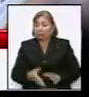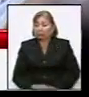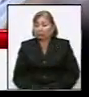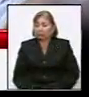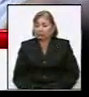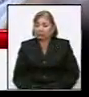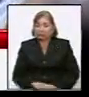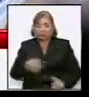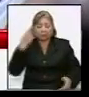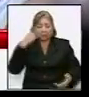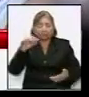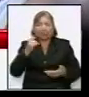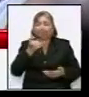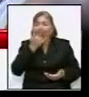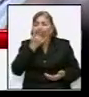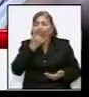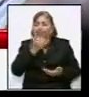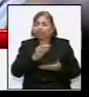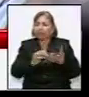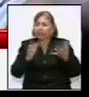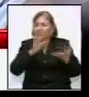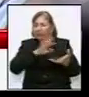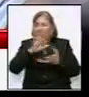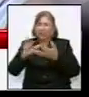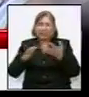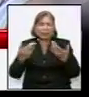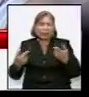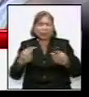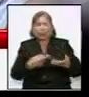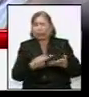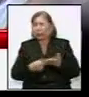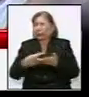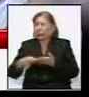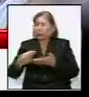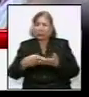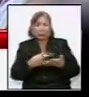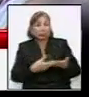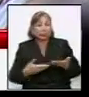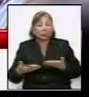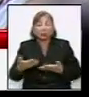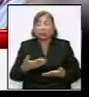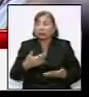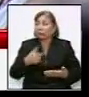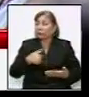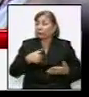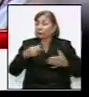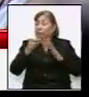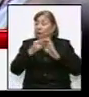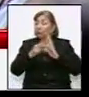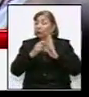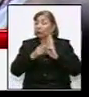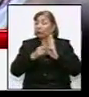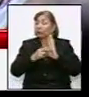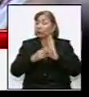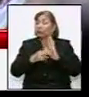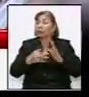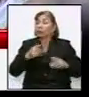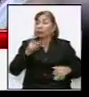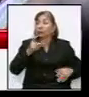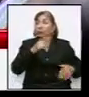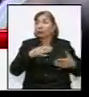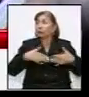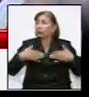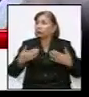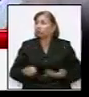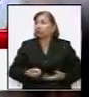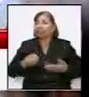para evitar mayor dilación en este debate presidente yo plantearía que nos puedan hacer